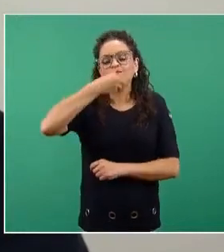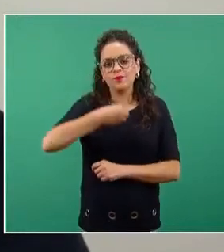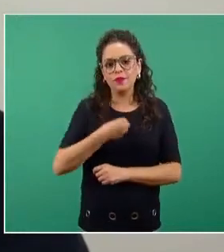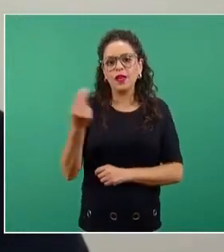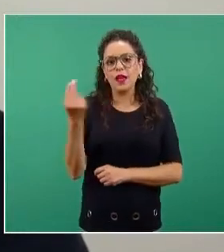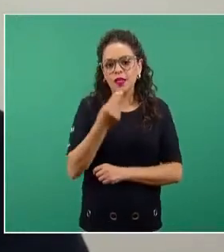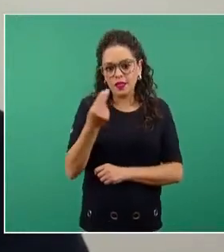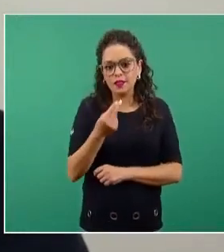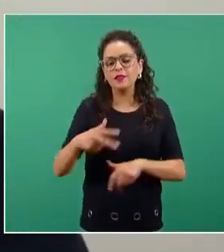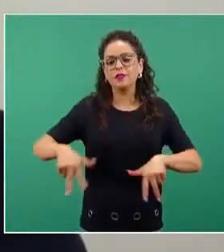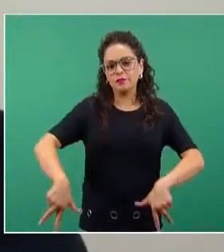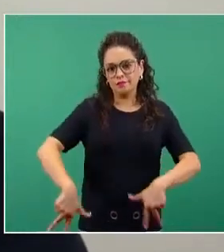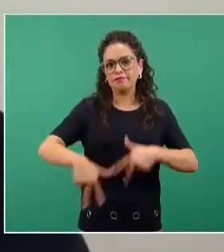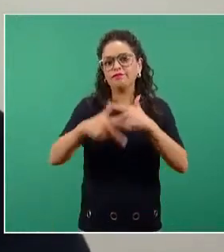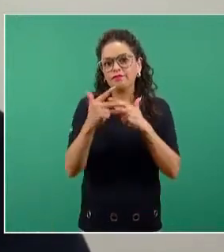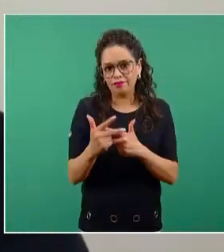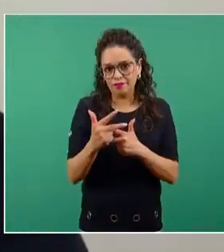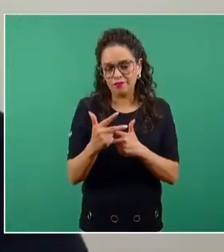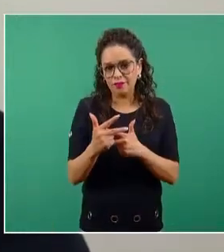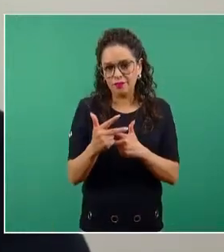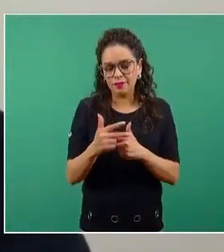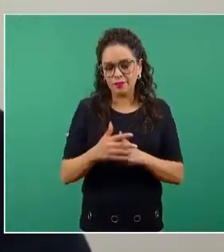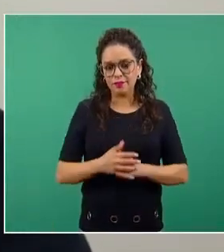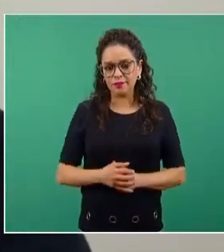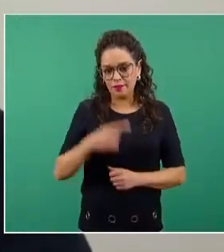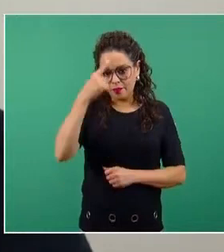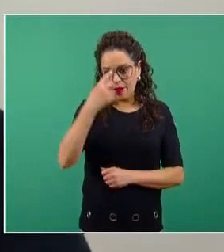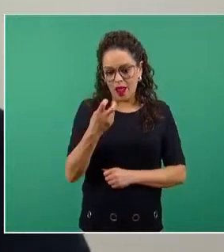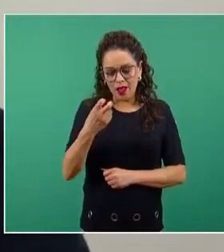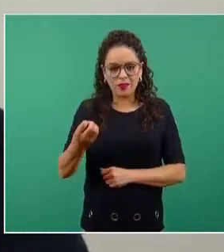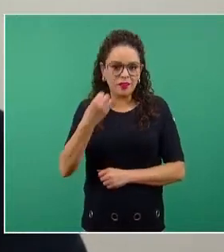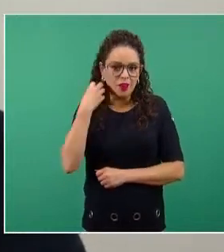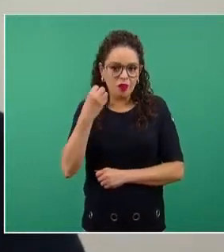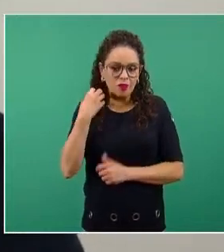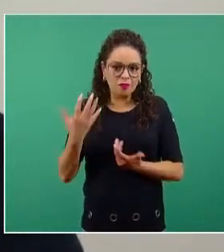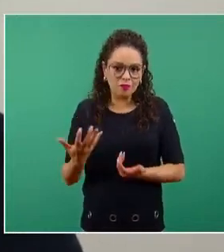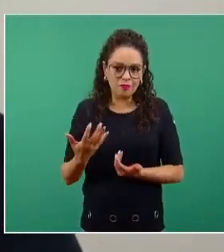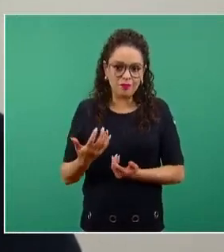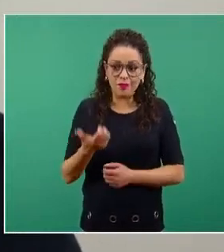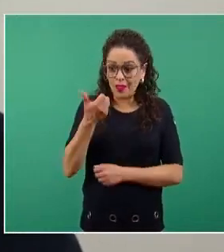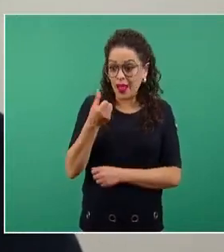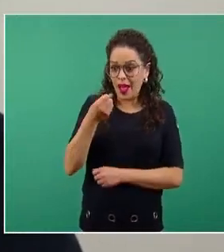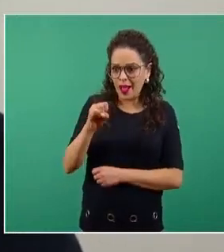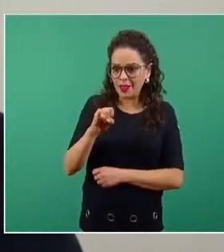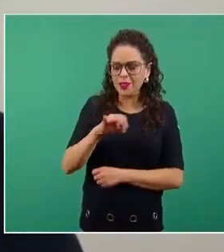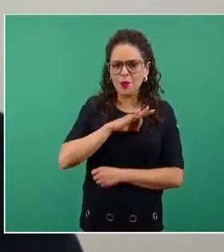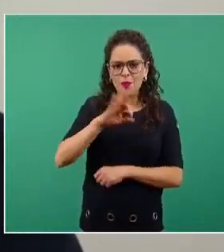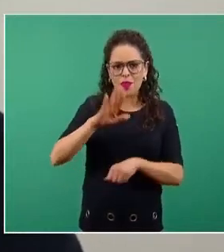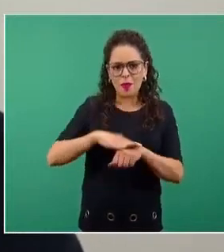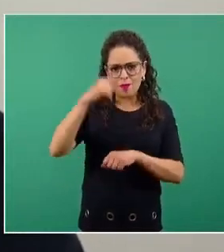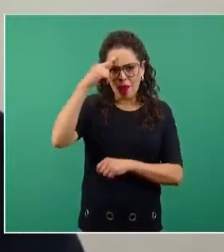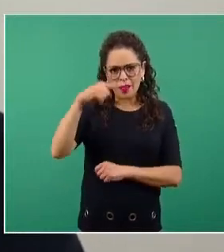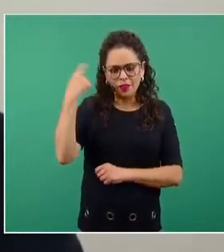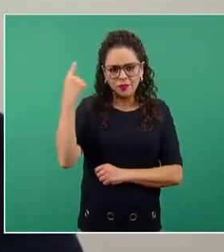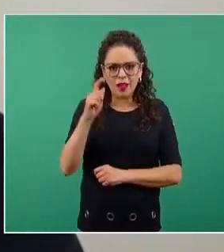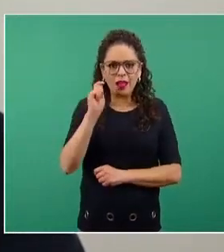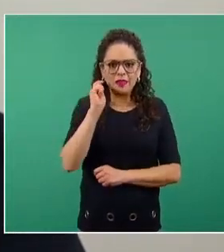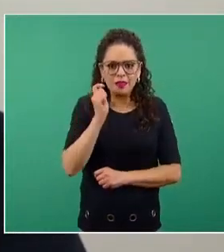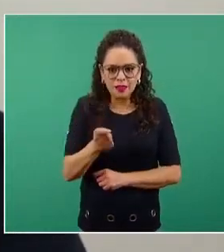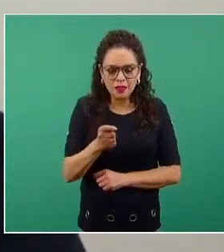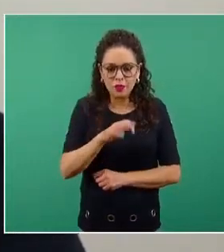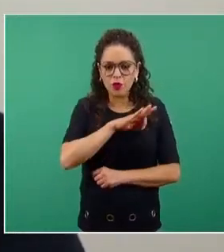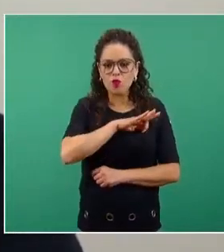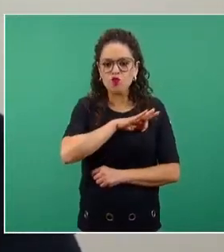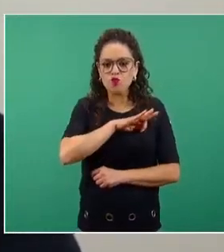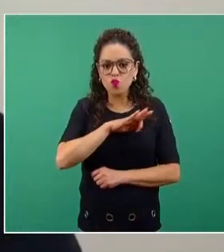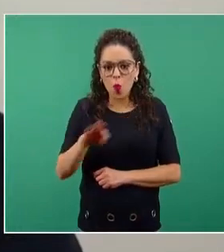conferencias vespertinas. Y esto precisamente nos permitió explorar que era un mecanismo por el cual